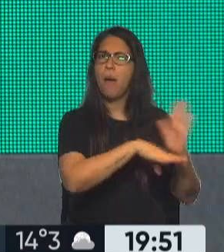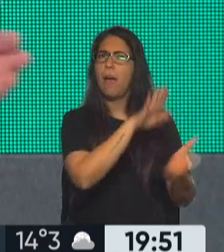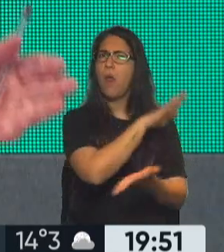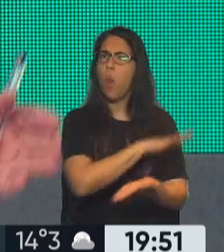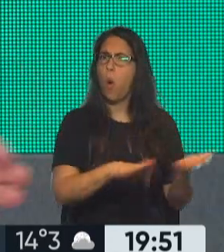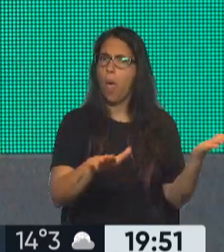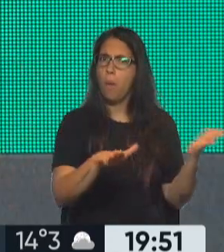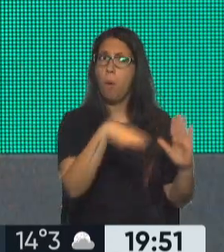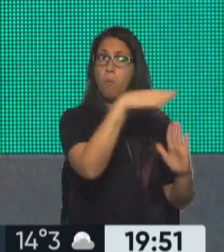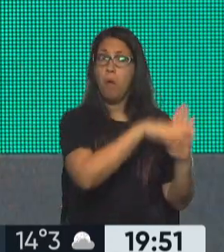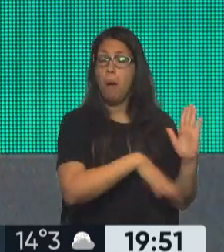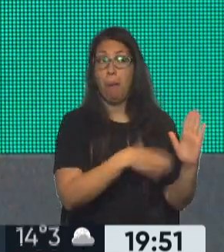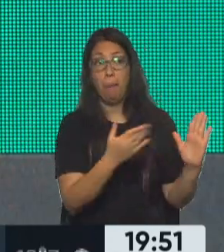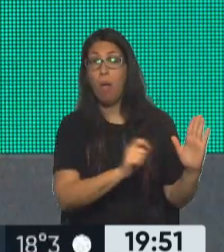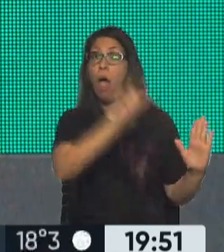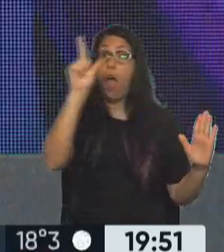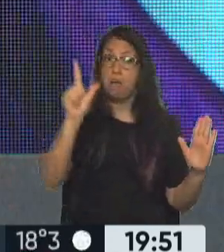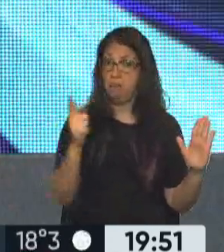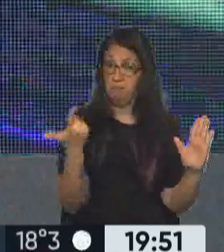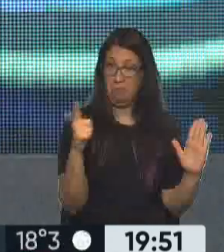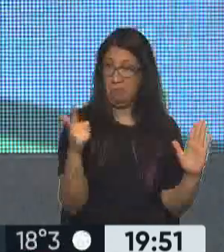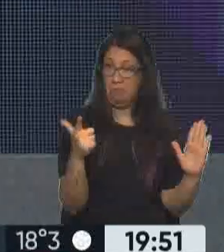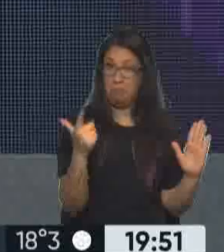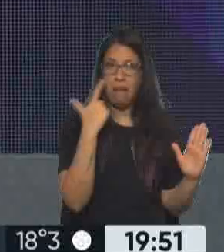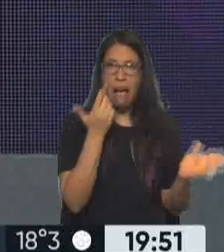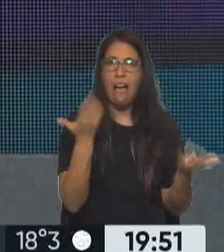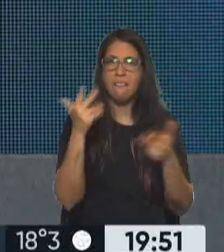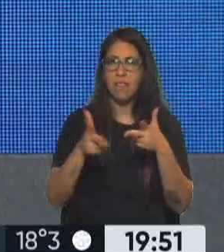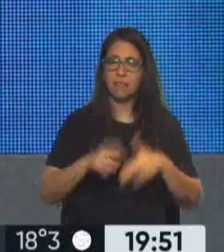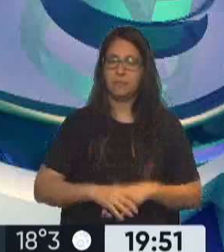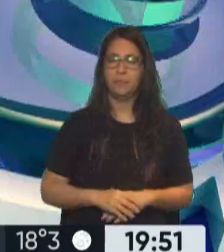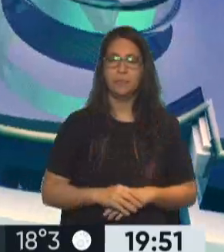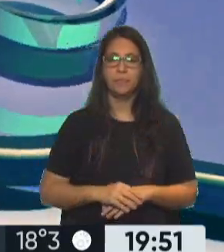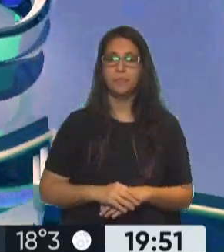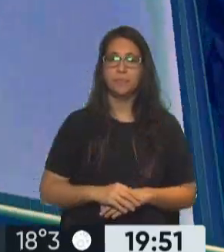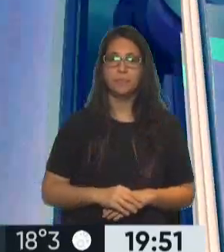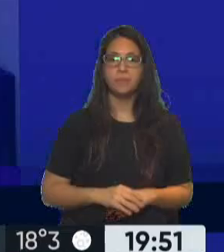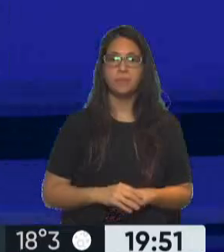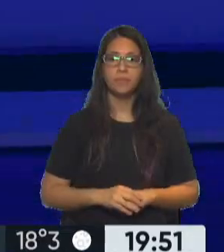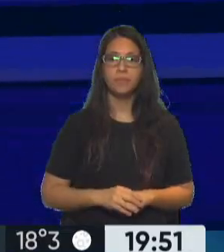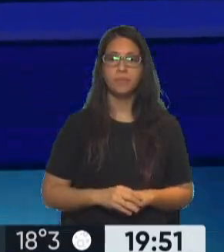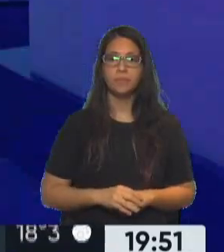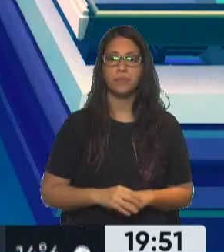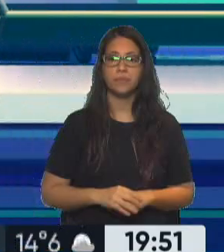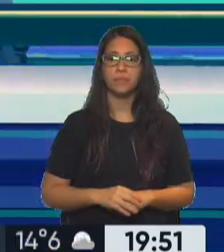programa no sorprende a nadie. Un poquito y los escuchamos. A ver.